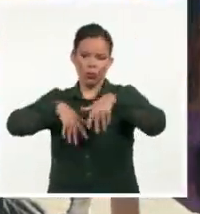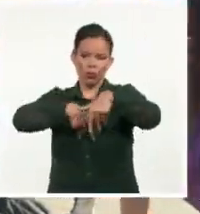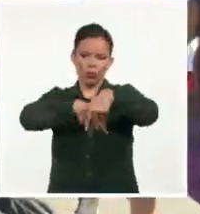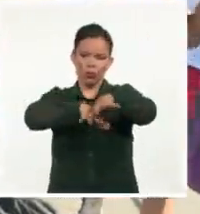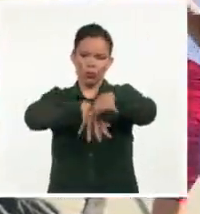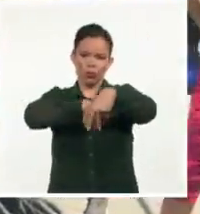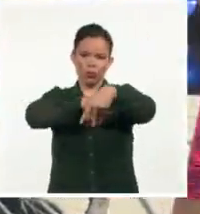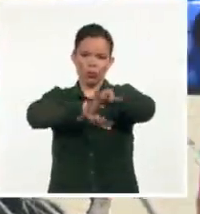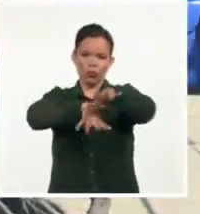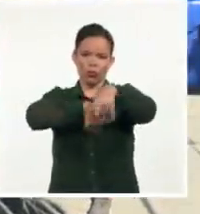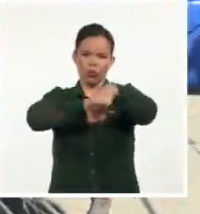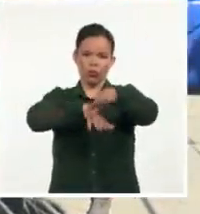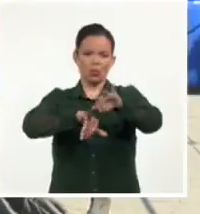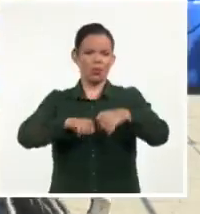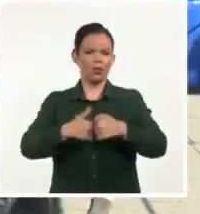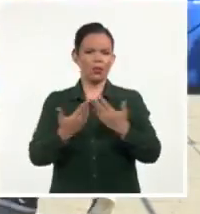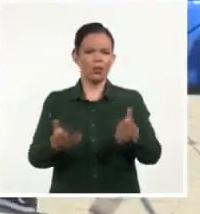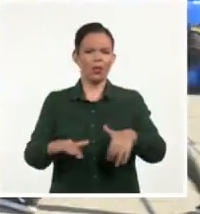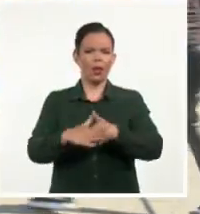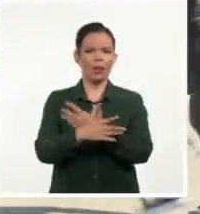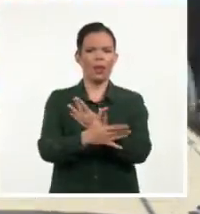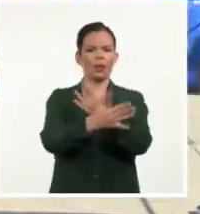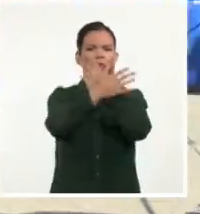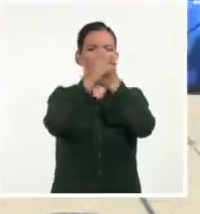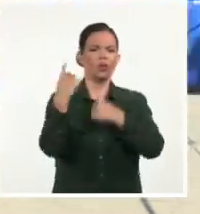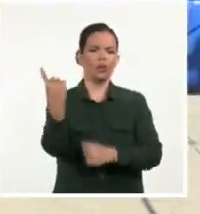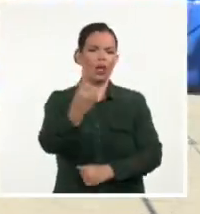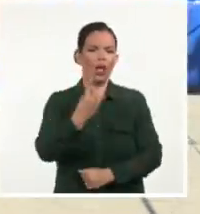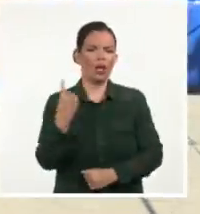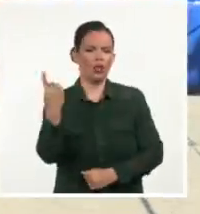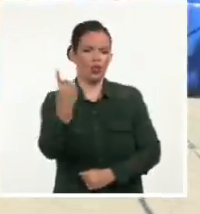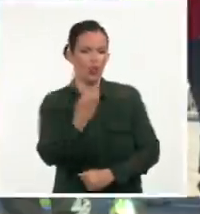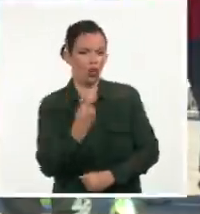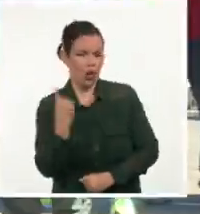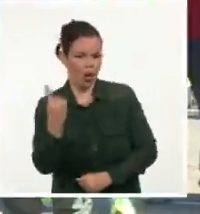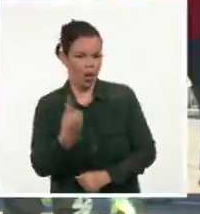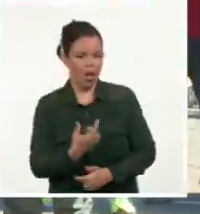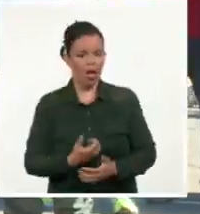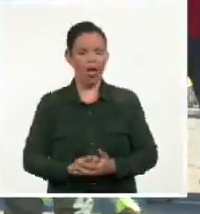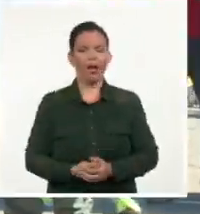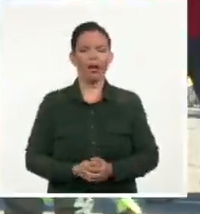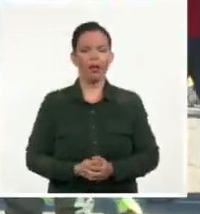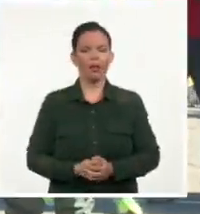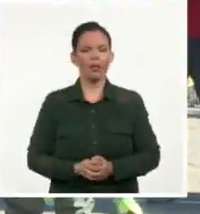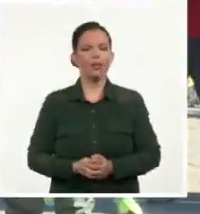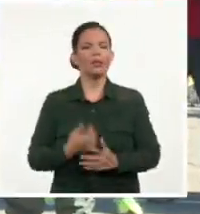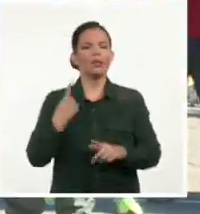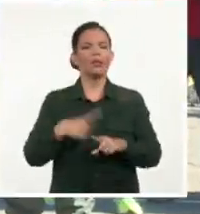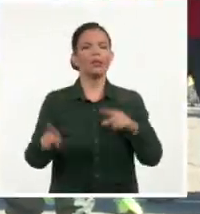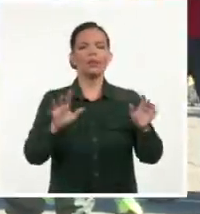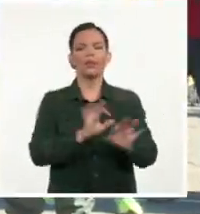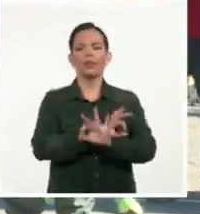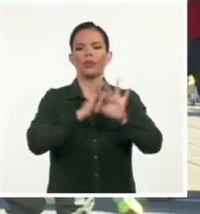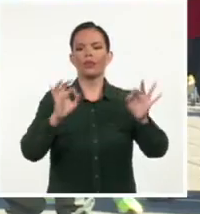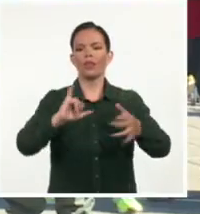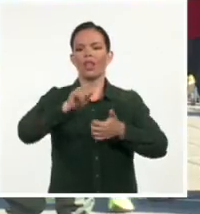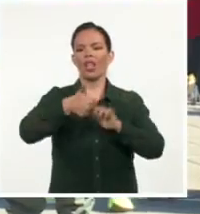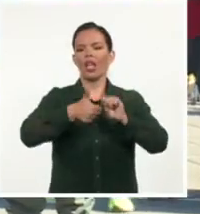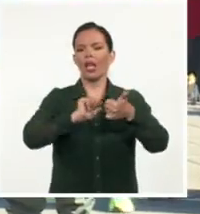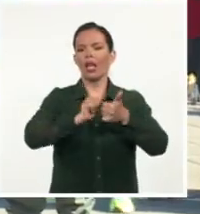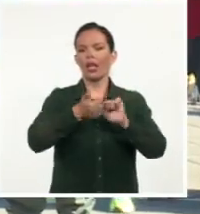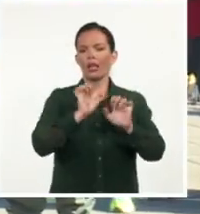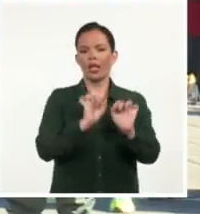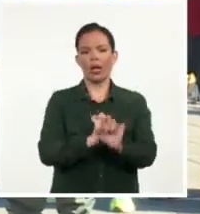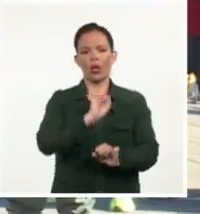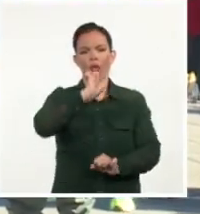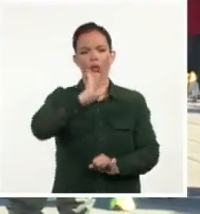mariposa nacional que tienen 43 años de fundada en nuestro país de forma especial el inde realizó un reconocimiento al